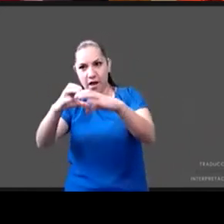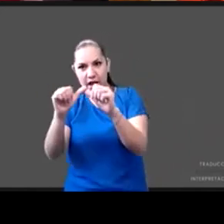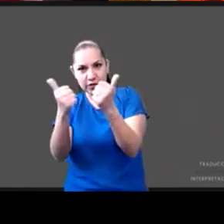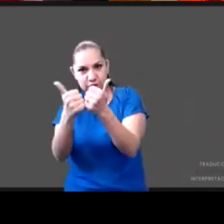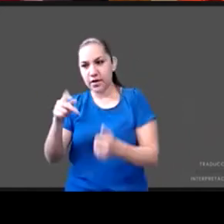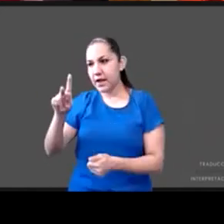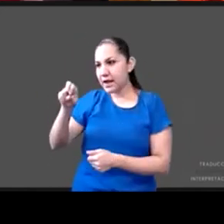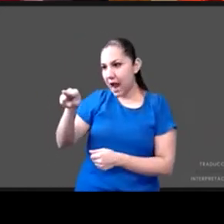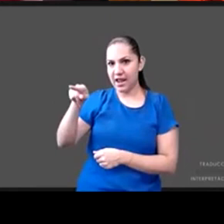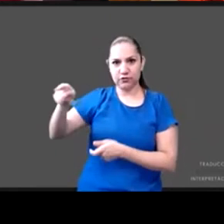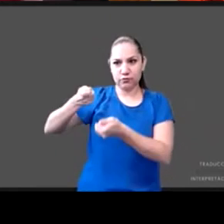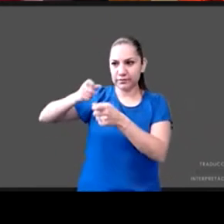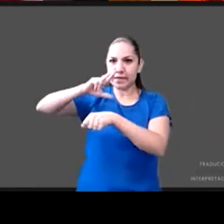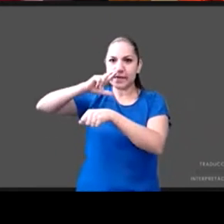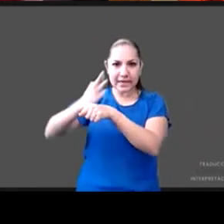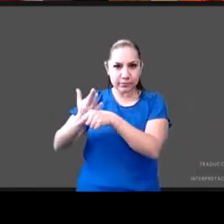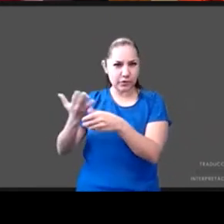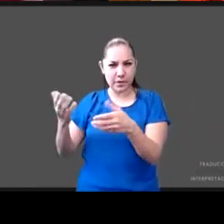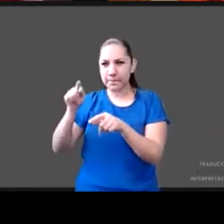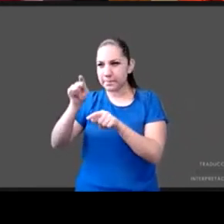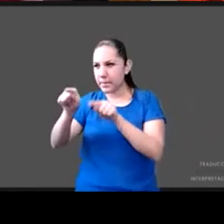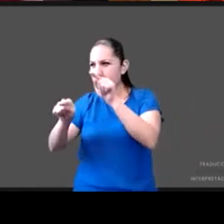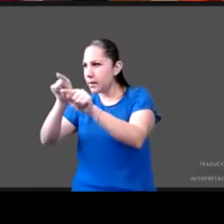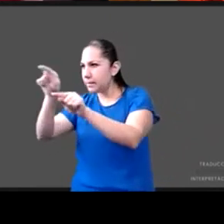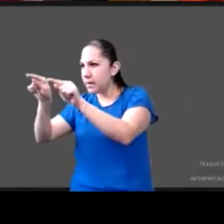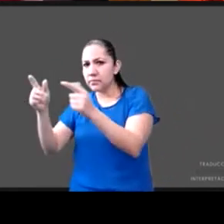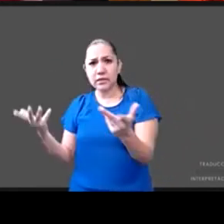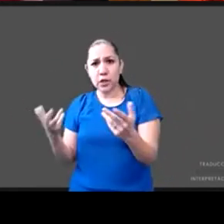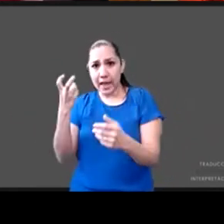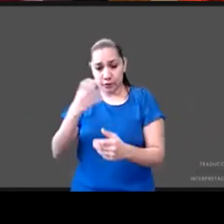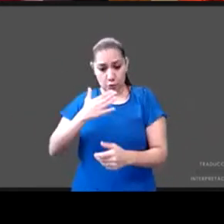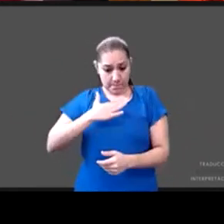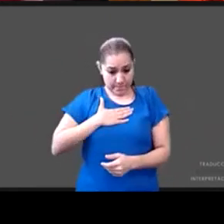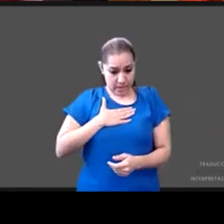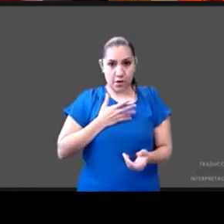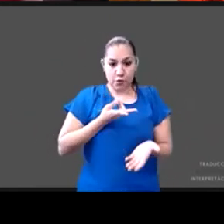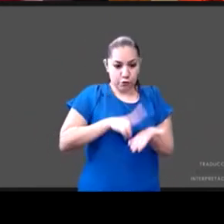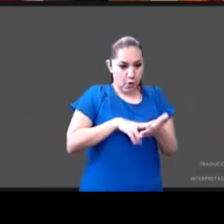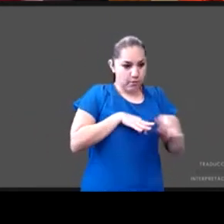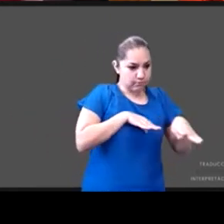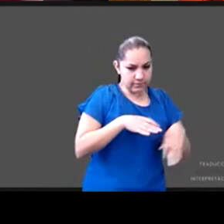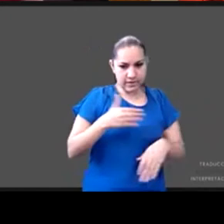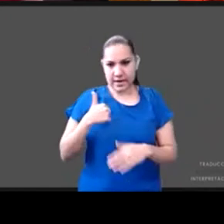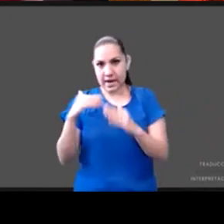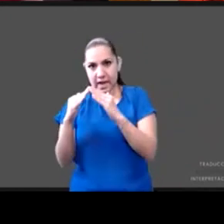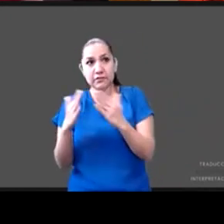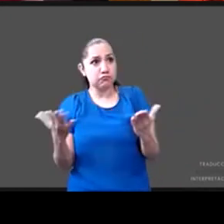personas, docentes, los docentes, las maestras y los maestros tienen hijos también, tienen que hacer la comida también y tienen que